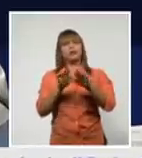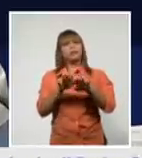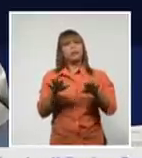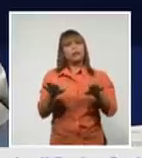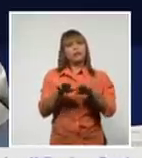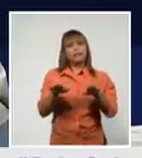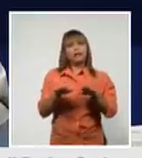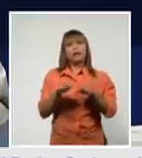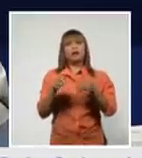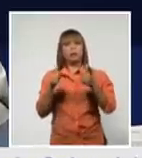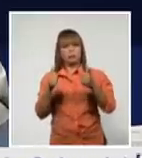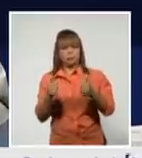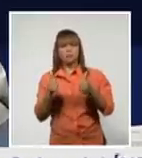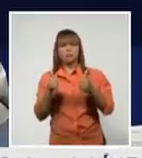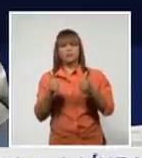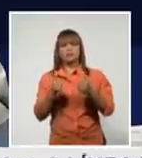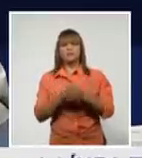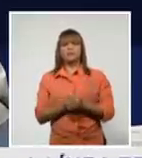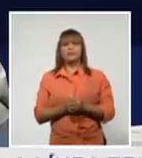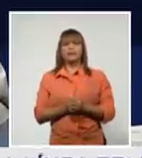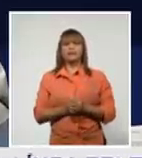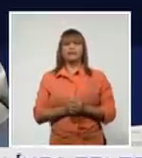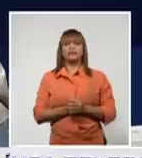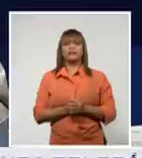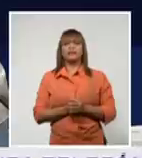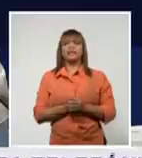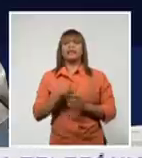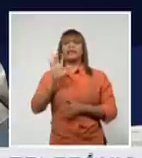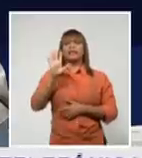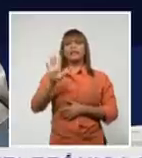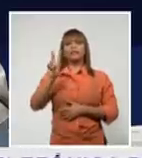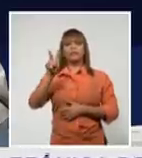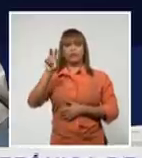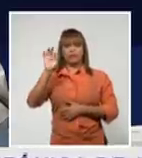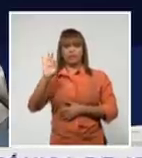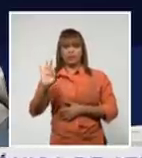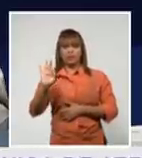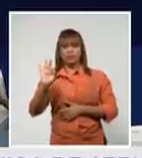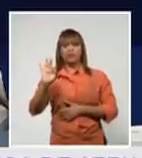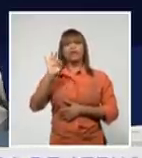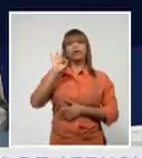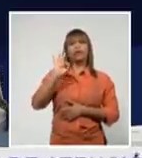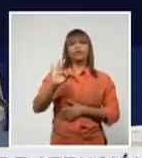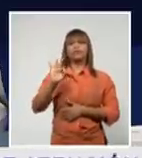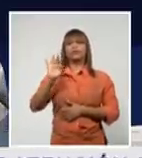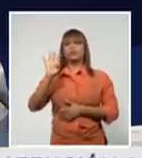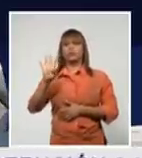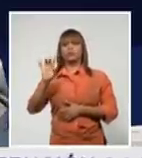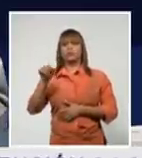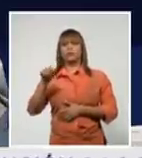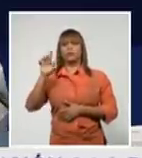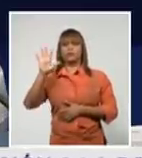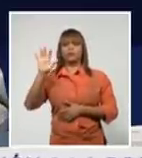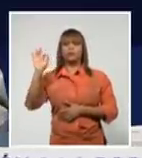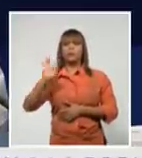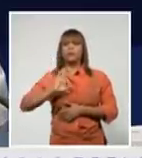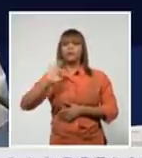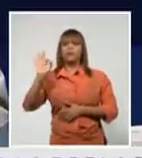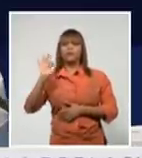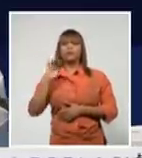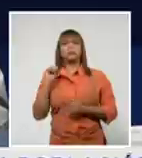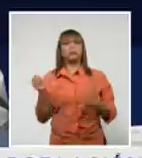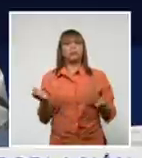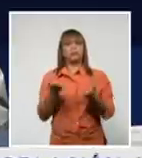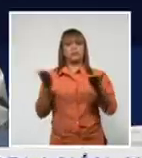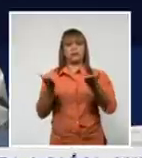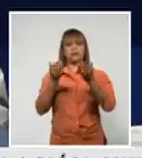favorable, pues ya 528, o sea, el 84,5%, se encuentran recuperados,